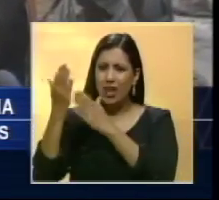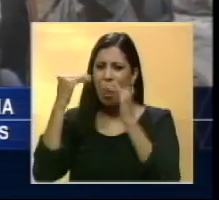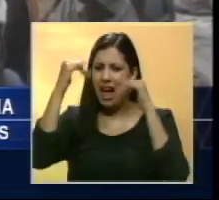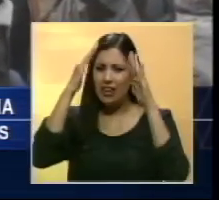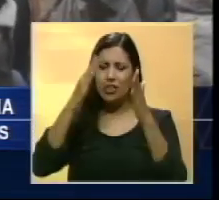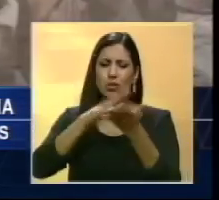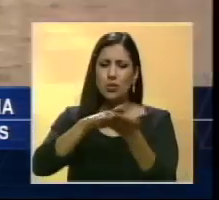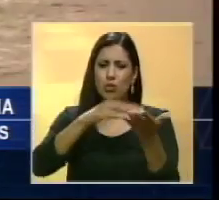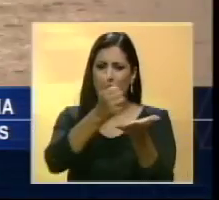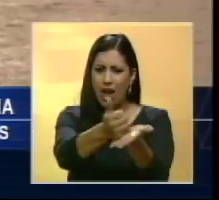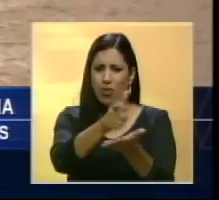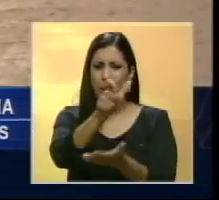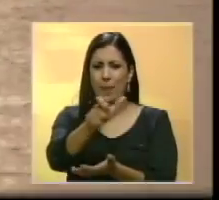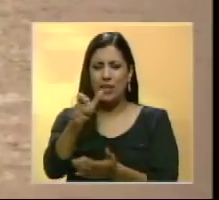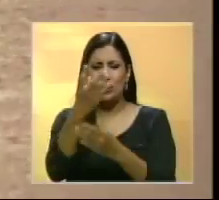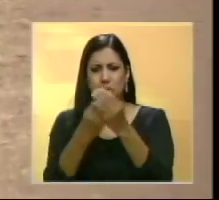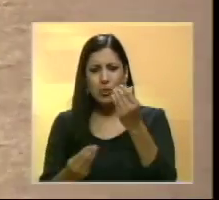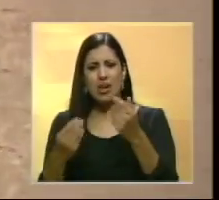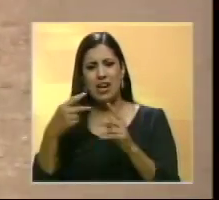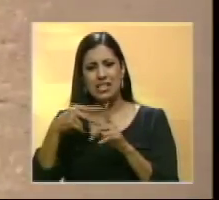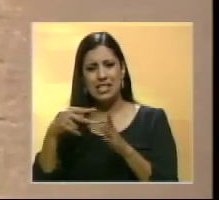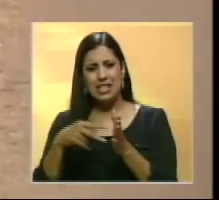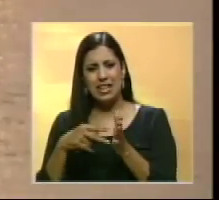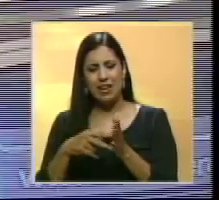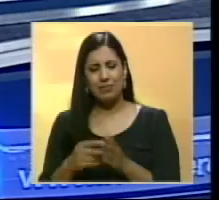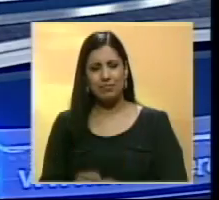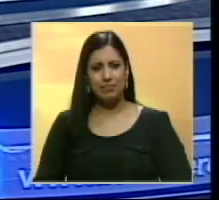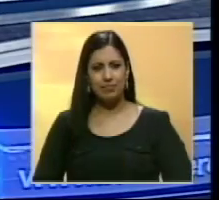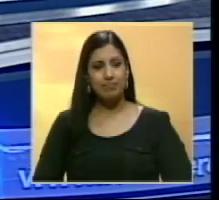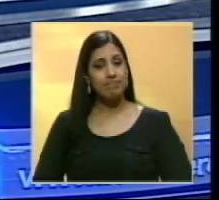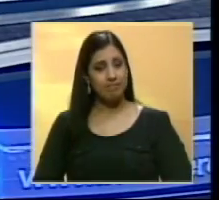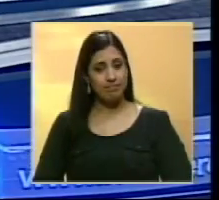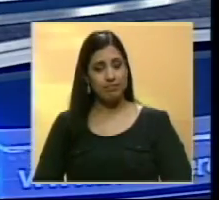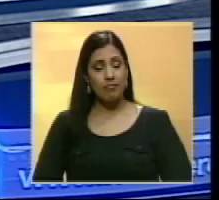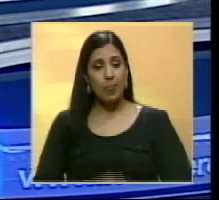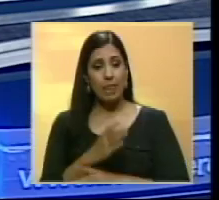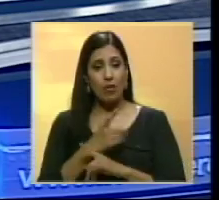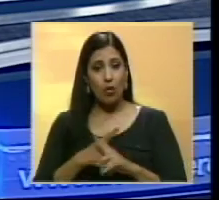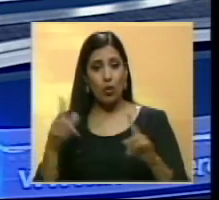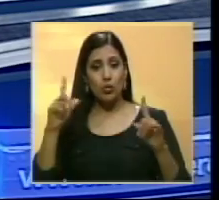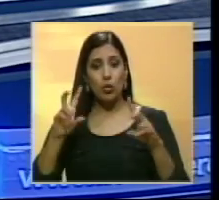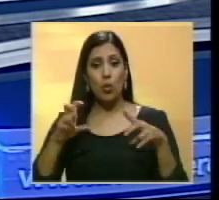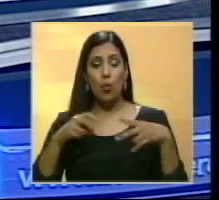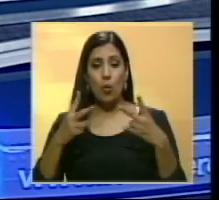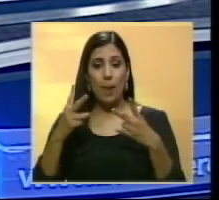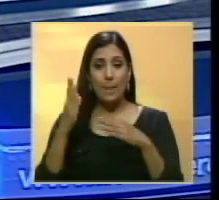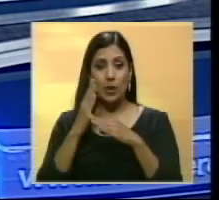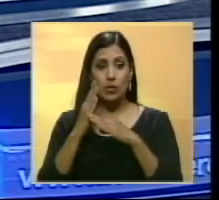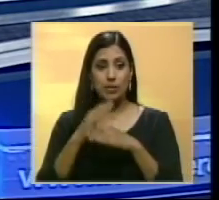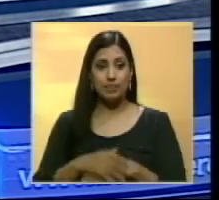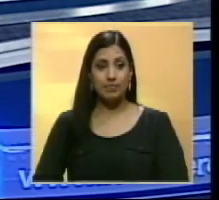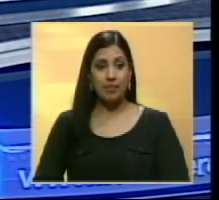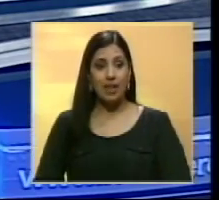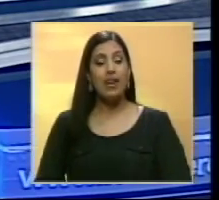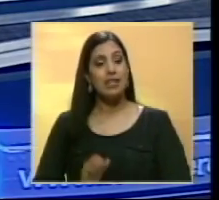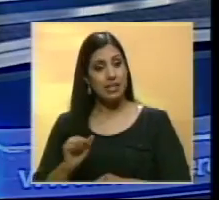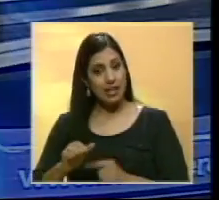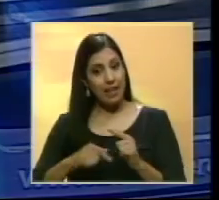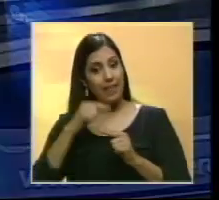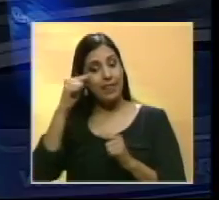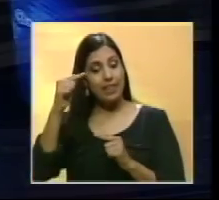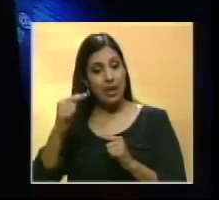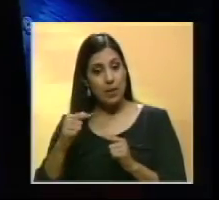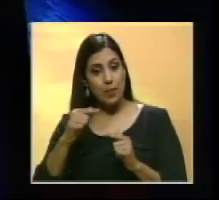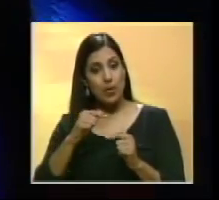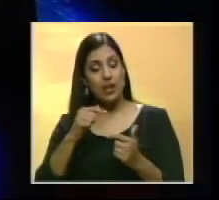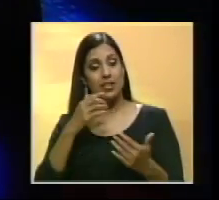para resolver con solidaridad la crisis migratoria. Amigos, es momento de hacer una nueva pausa. Así es, y al